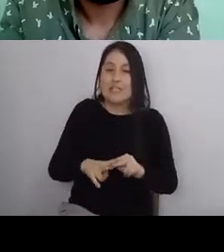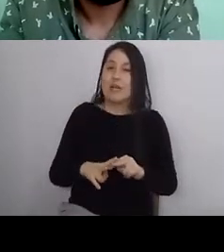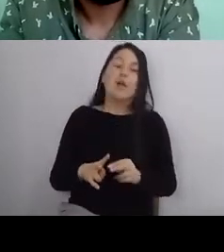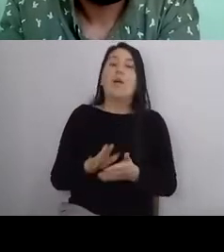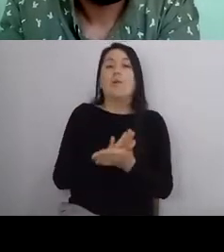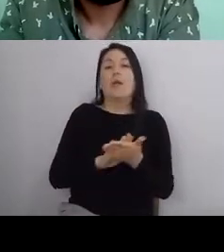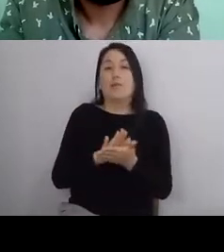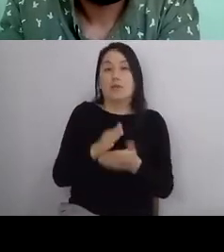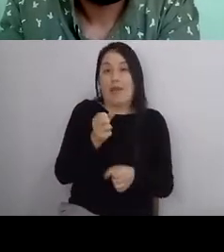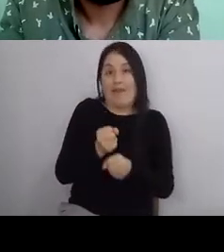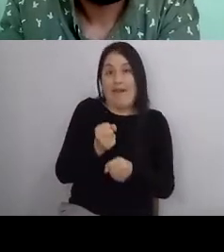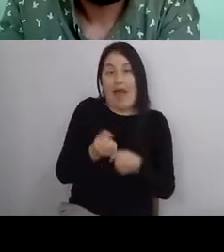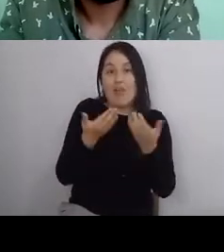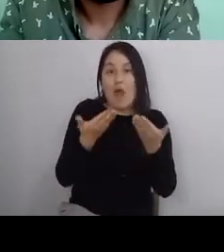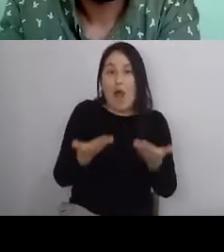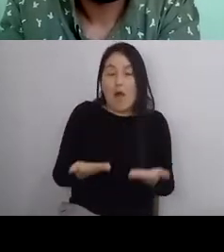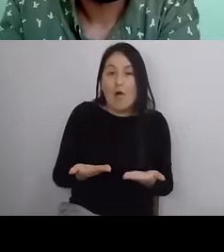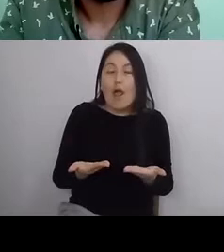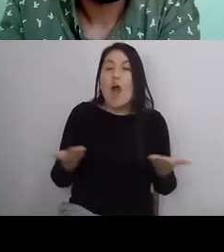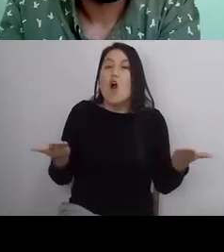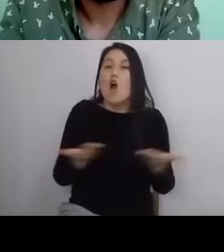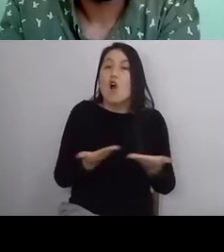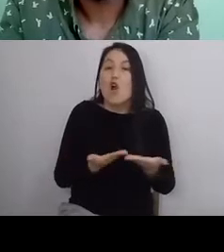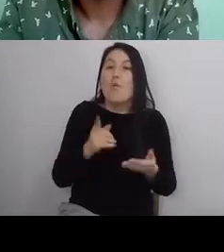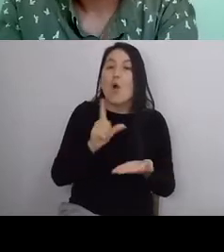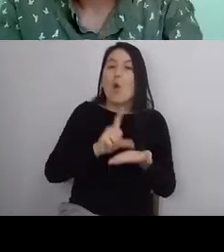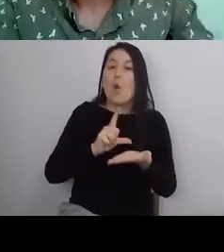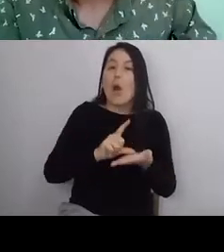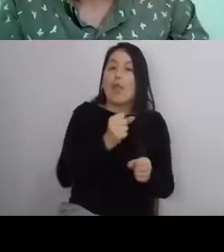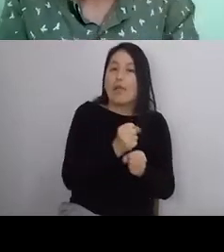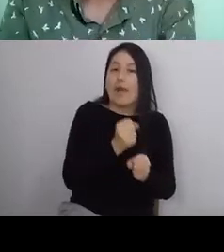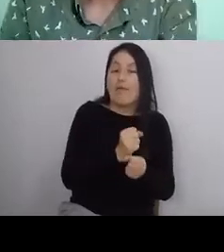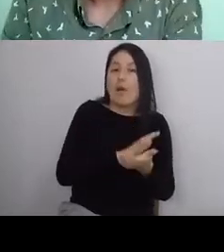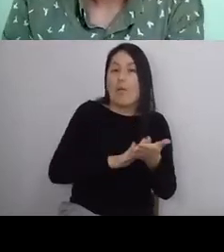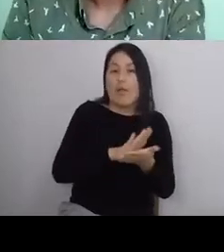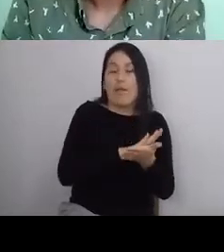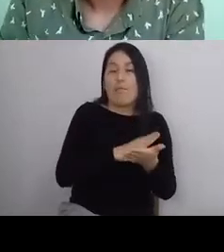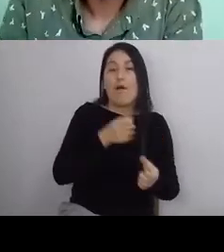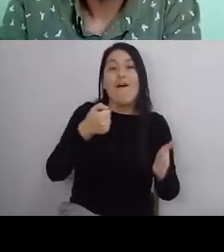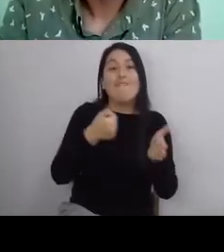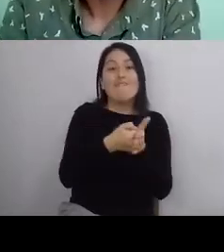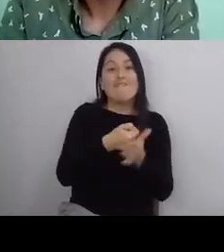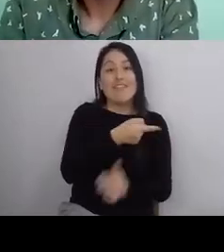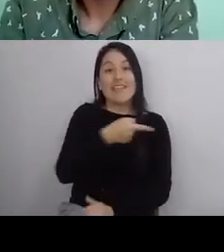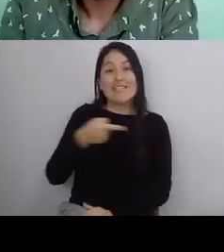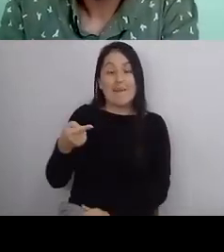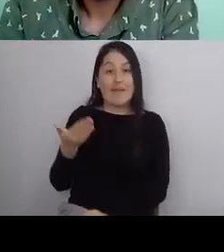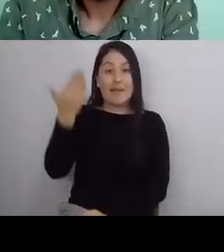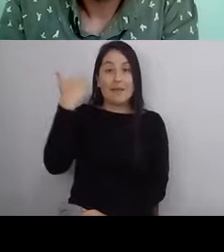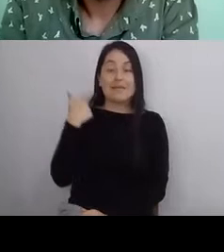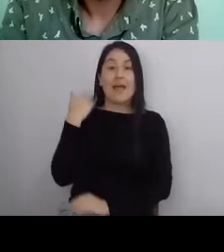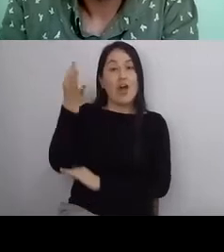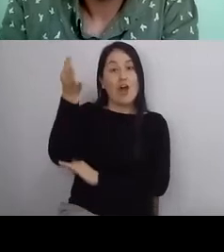trabajando actualmente, en cómo es en su lugar de trabajo. Si, por ejemplo, el fin de semana pasado tuvieron una reunión con la familia,